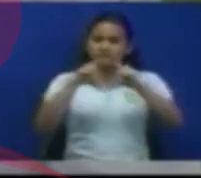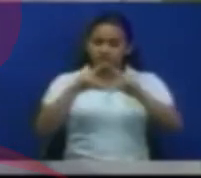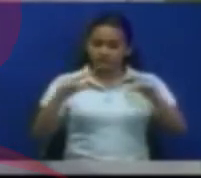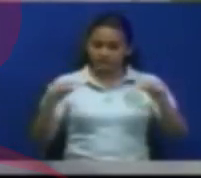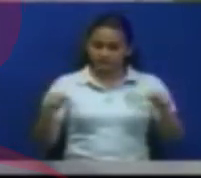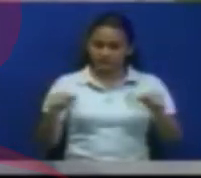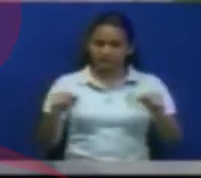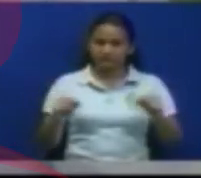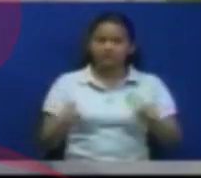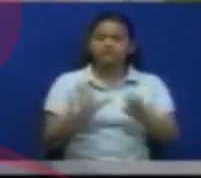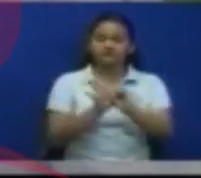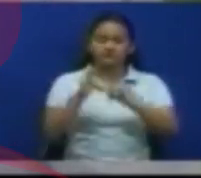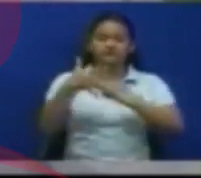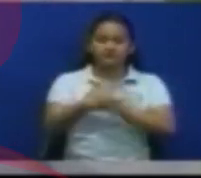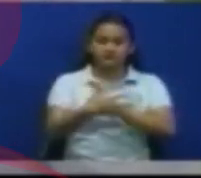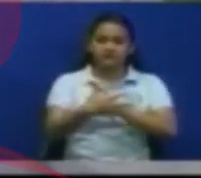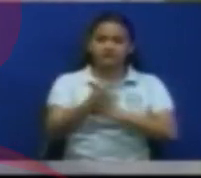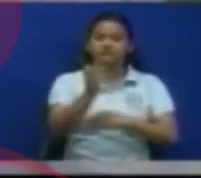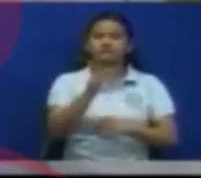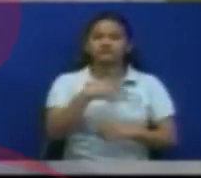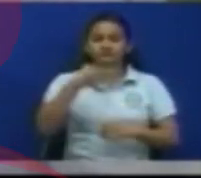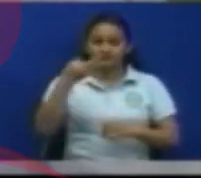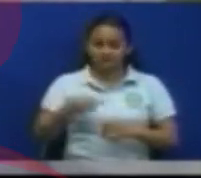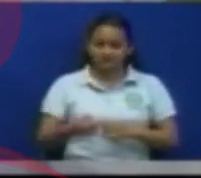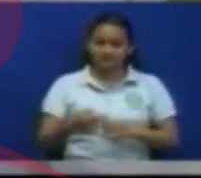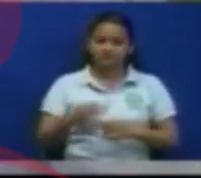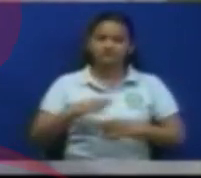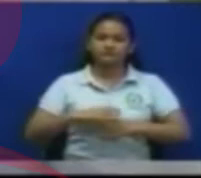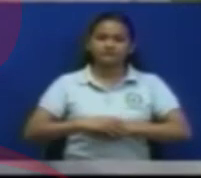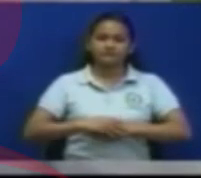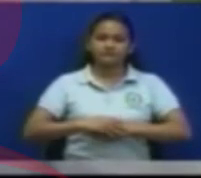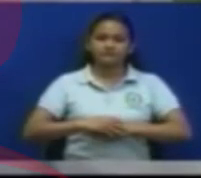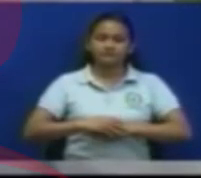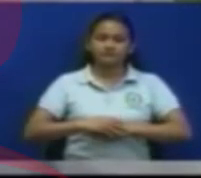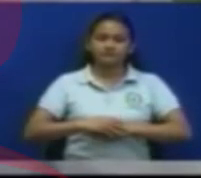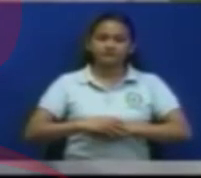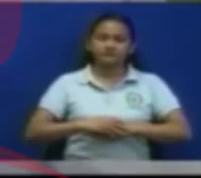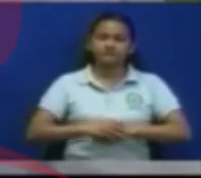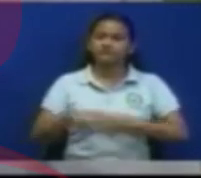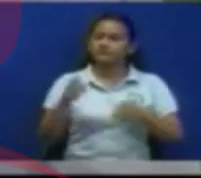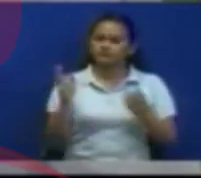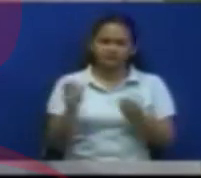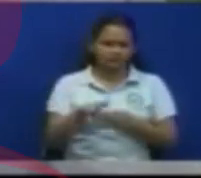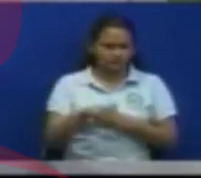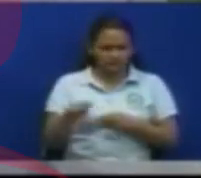COVID-19 confirmados o probables por clínica. De la misma